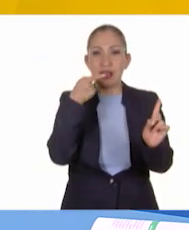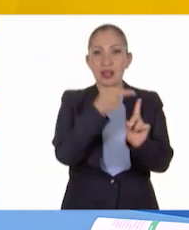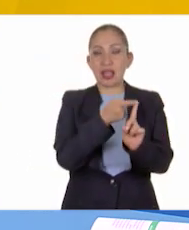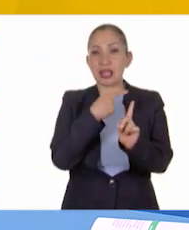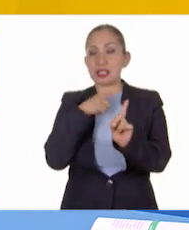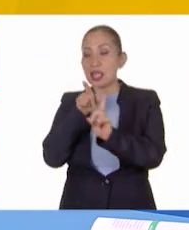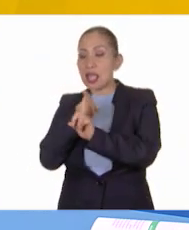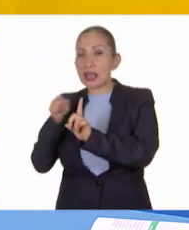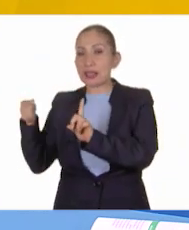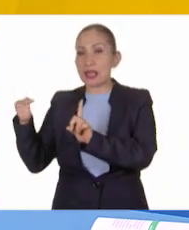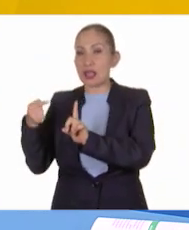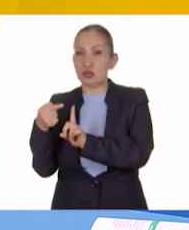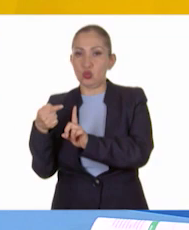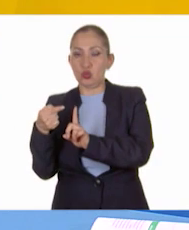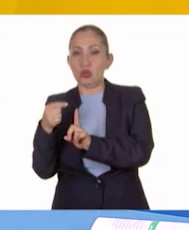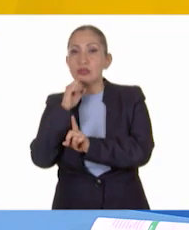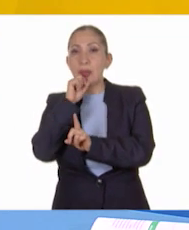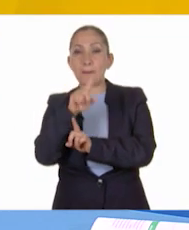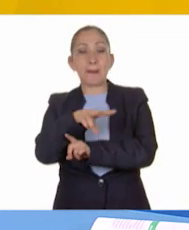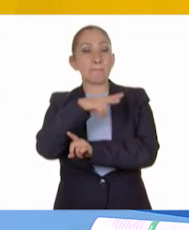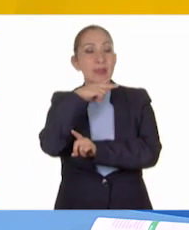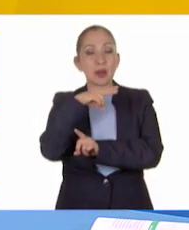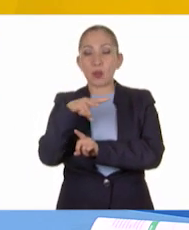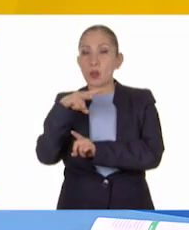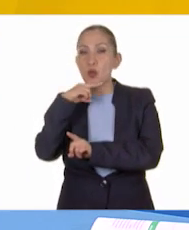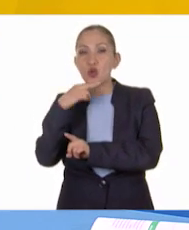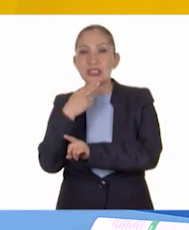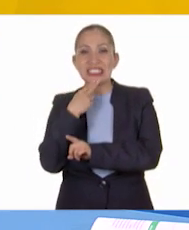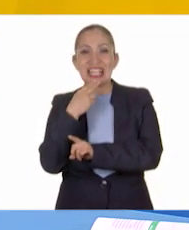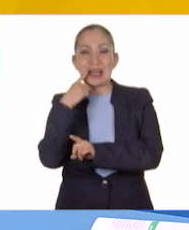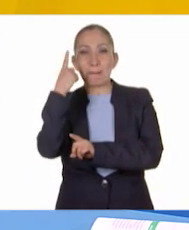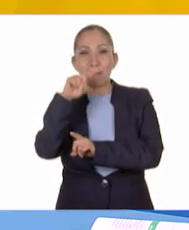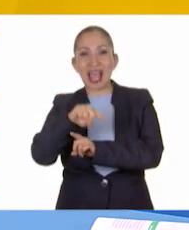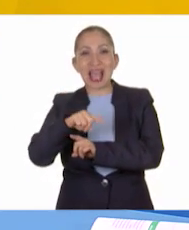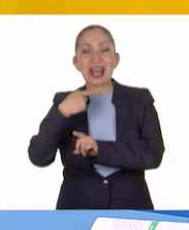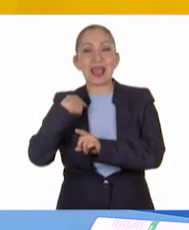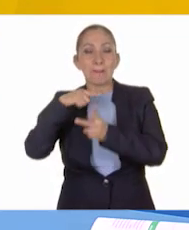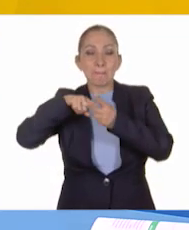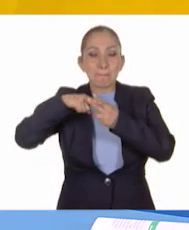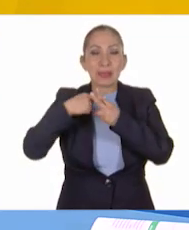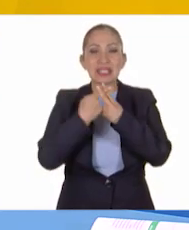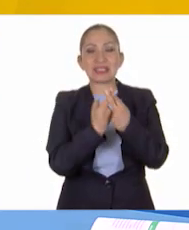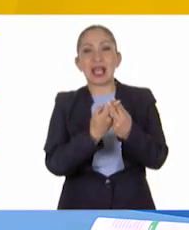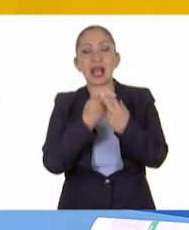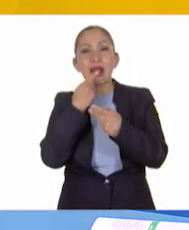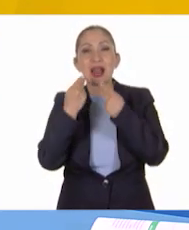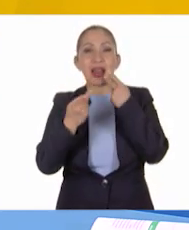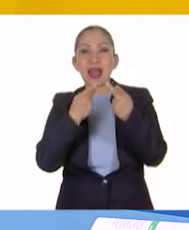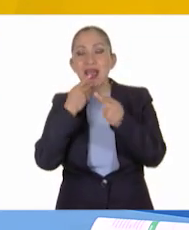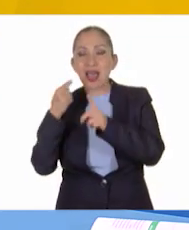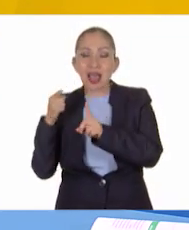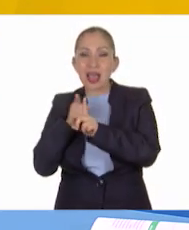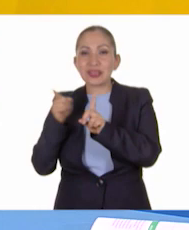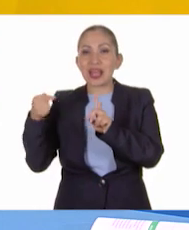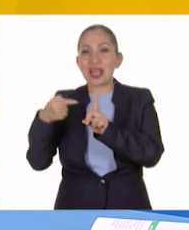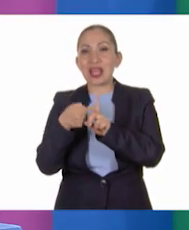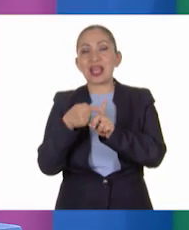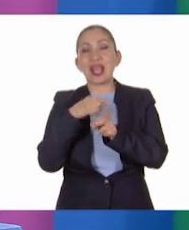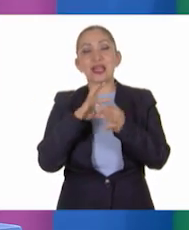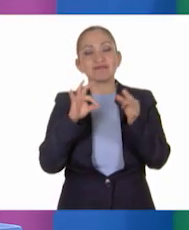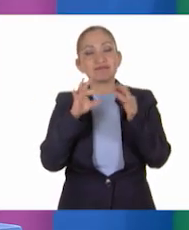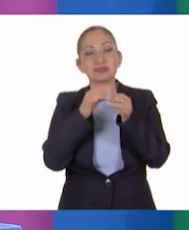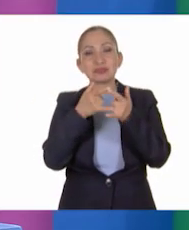y el indirecto, así como los verbos que podemos emplear para introducir el discurso indirecto en narraciones y